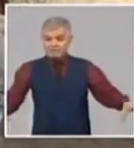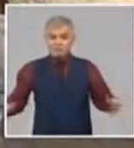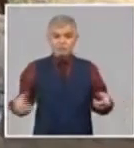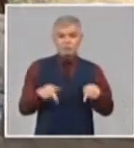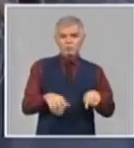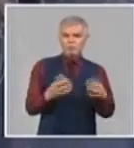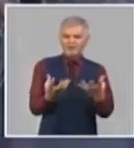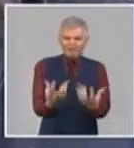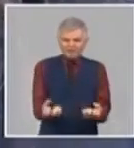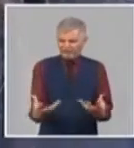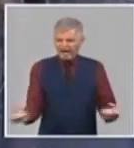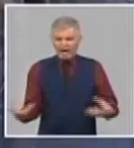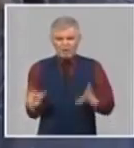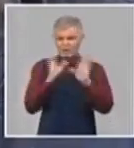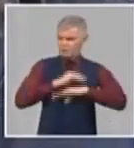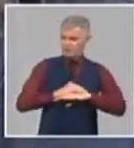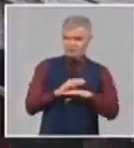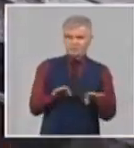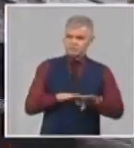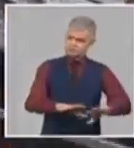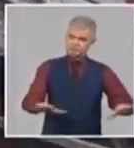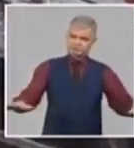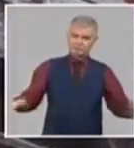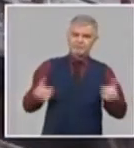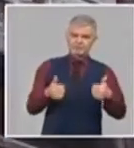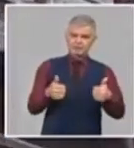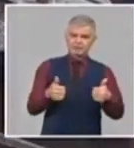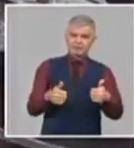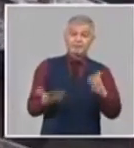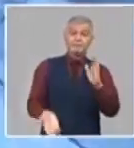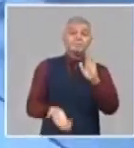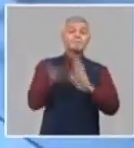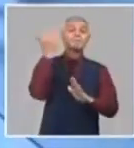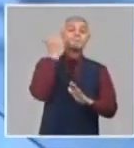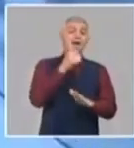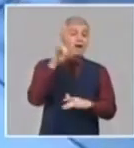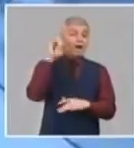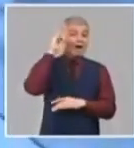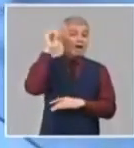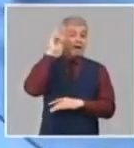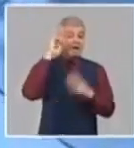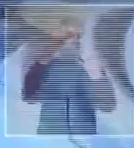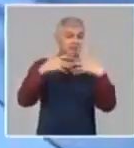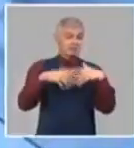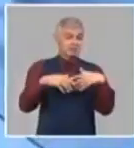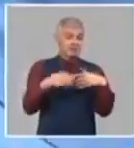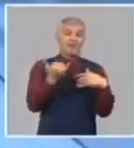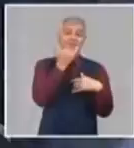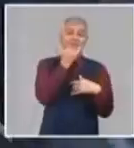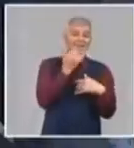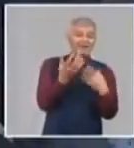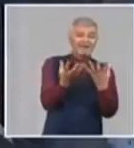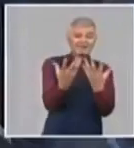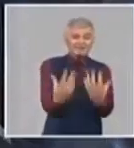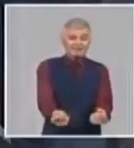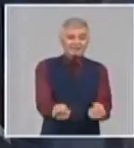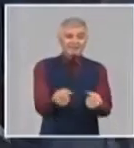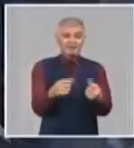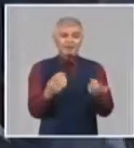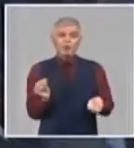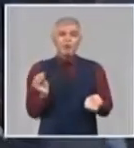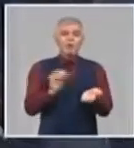hacerse fango. Son las condiciones. Incrementar la producción lechera afectada por la sequía e incorporarse a la producción de